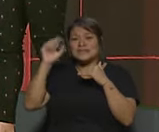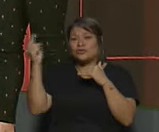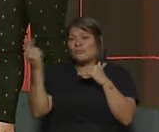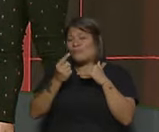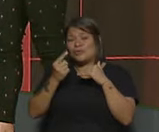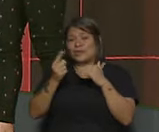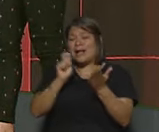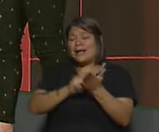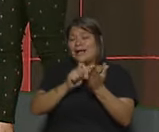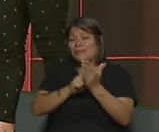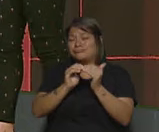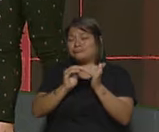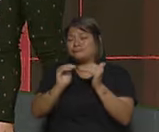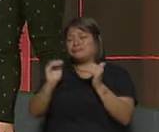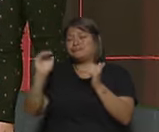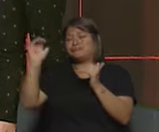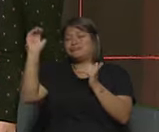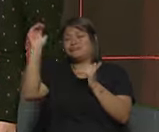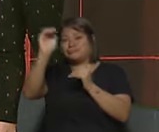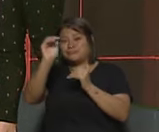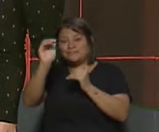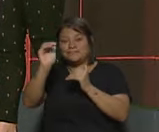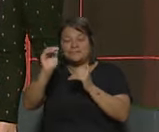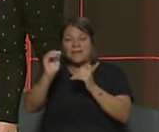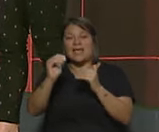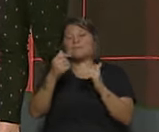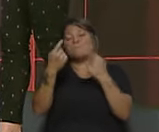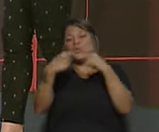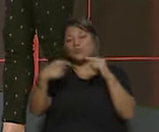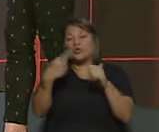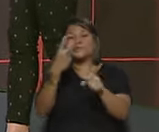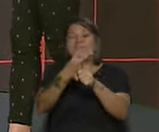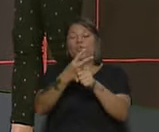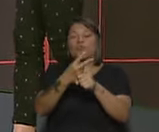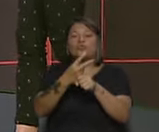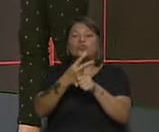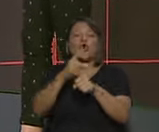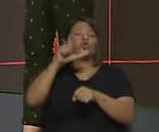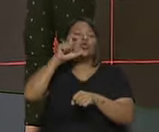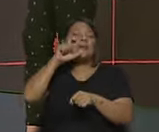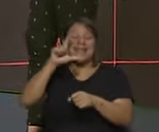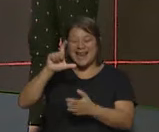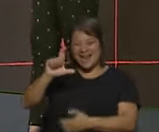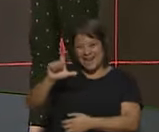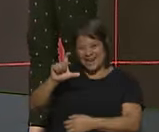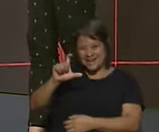arroz que se distancia y mucho del segundo que más aumentó que fue el tomate en conserva